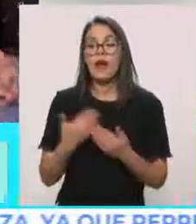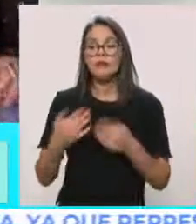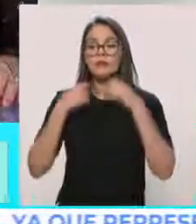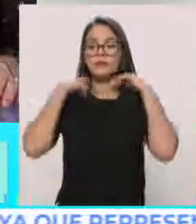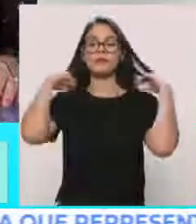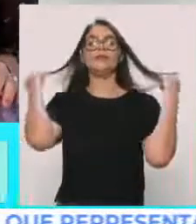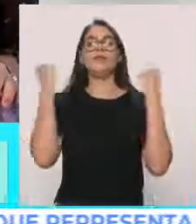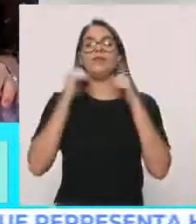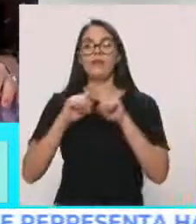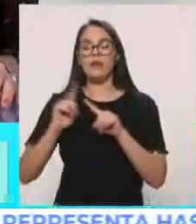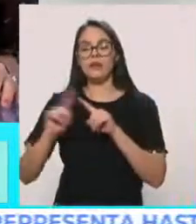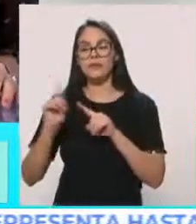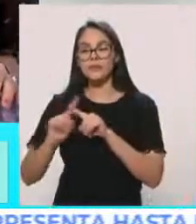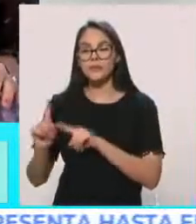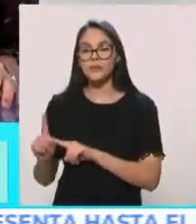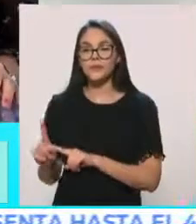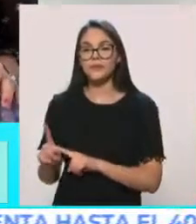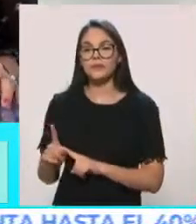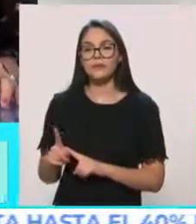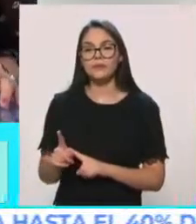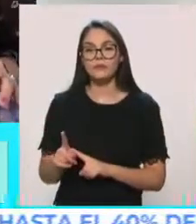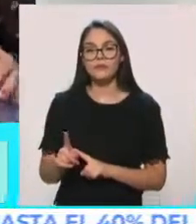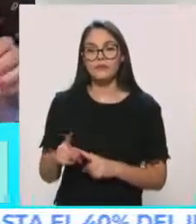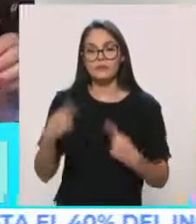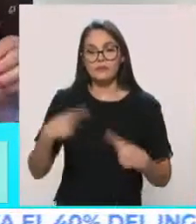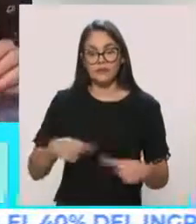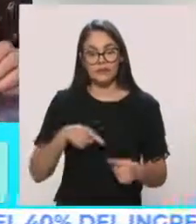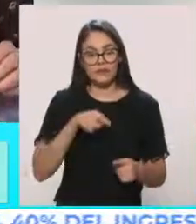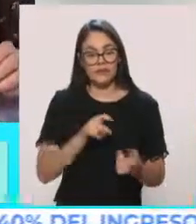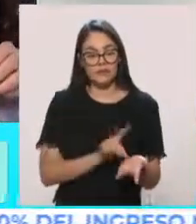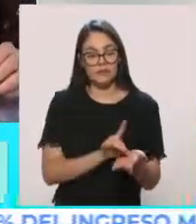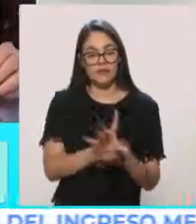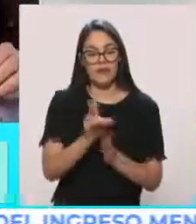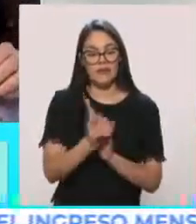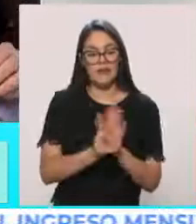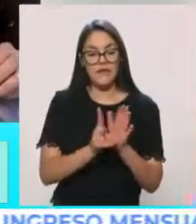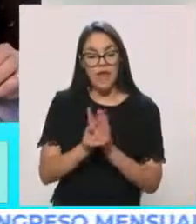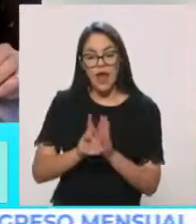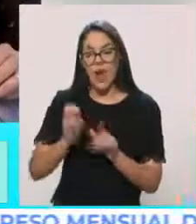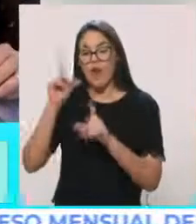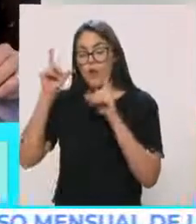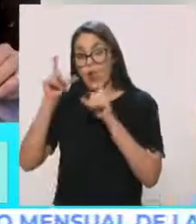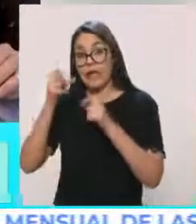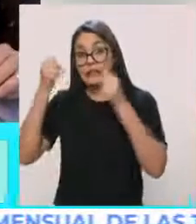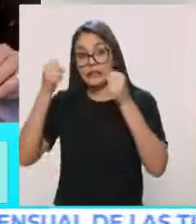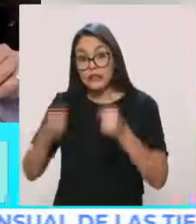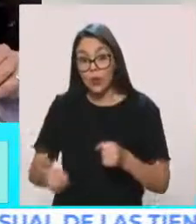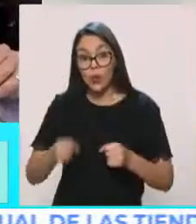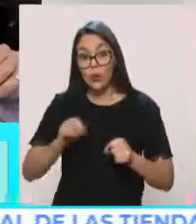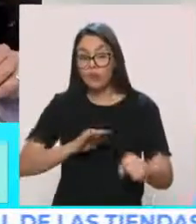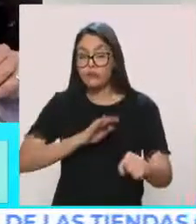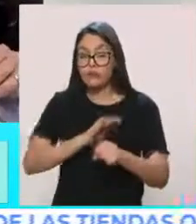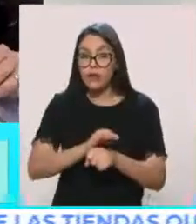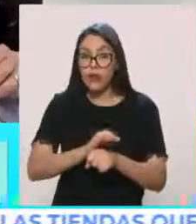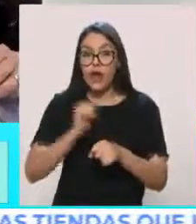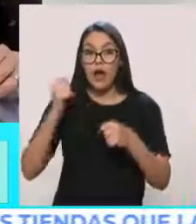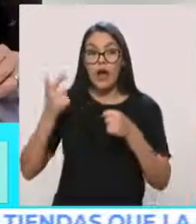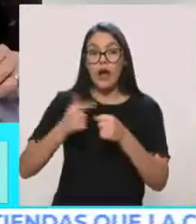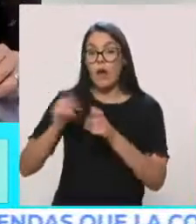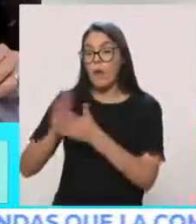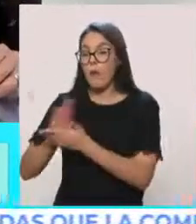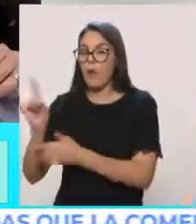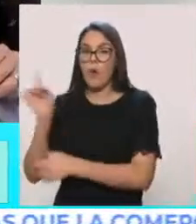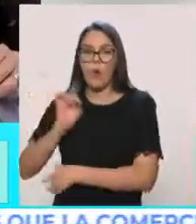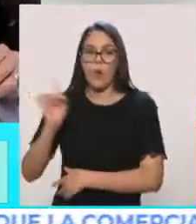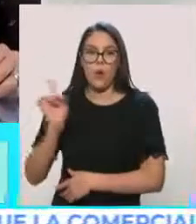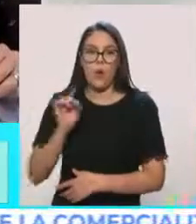datos personales de las víctimas que envíen su material a través del chat de confianza del Consejo Ciudadano? Claro, de hecho nosotros le preguntamos a las personas que llaman